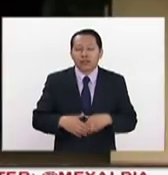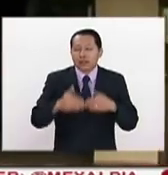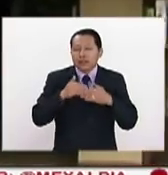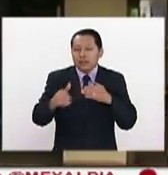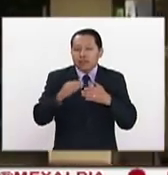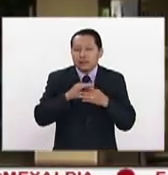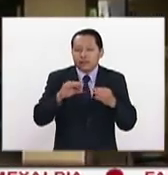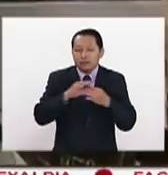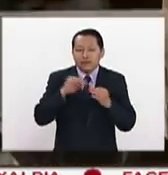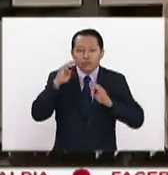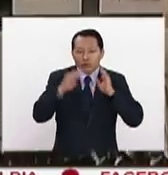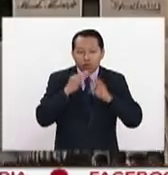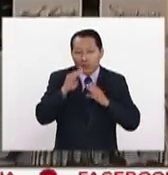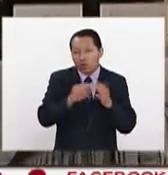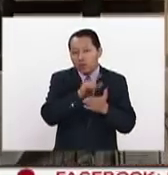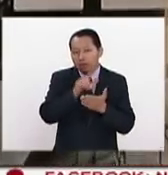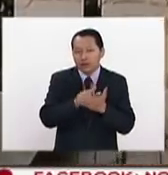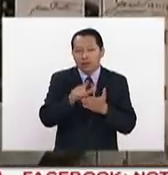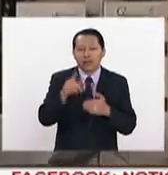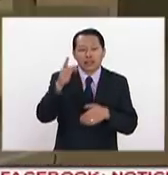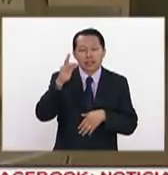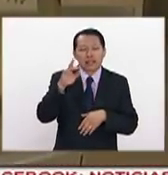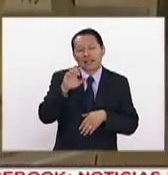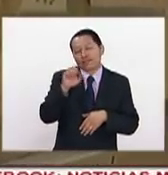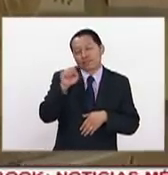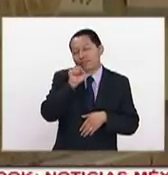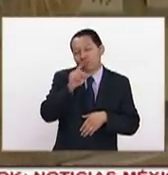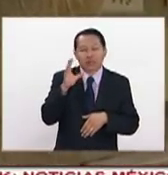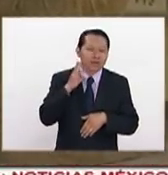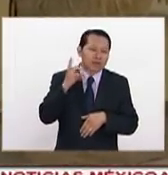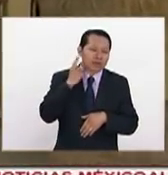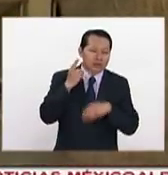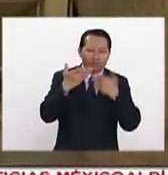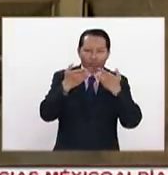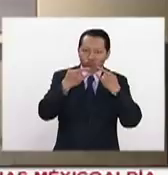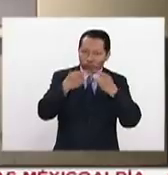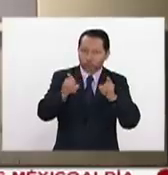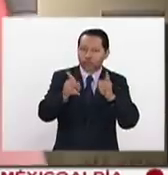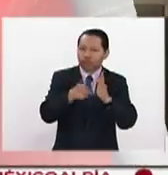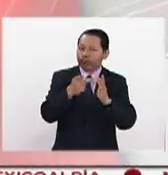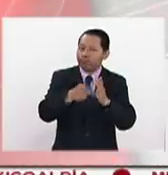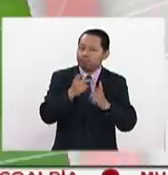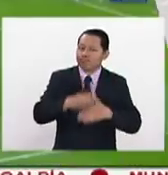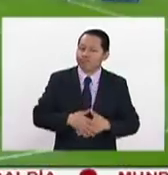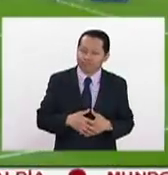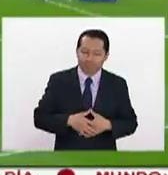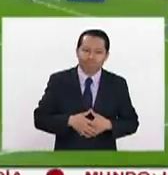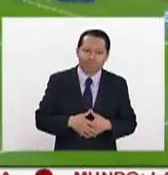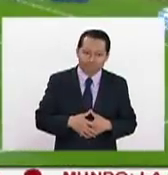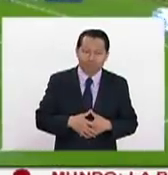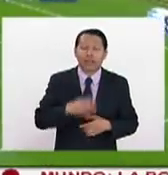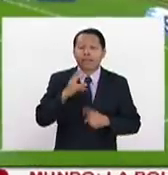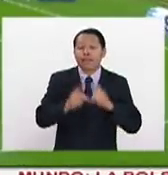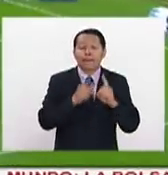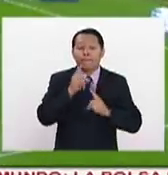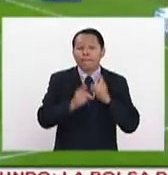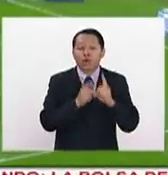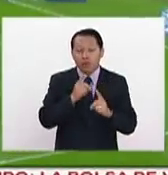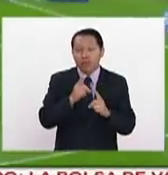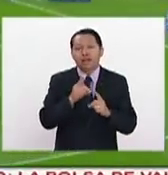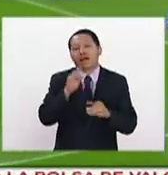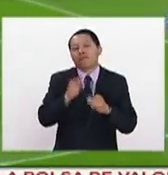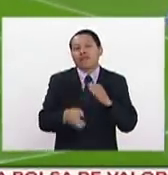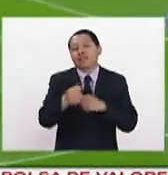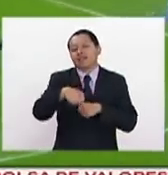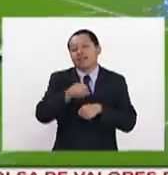Más adelante, el Museo Legislativo de San Lázaro, Sentimientos de la Nación, reabre sus puertas. Y en los deportes, fin